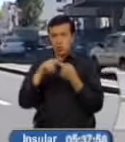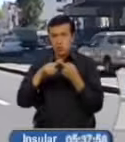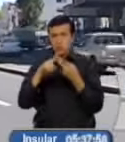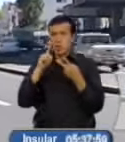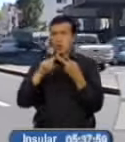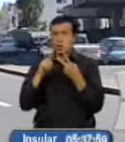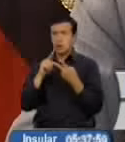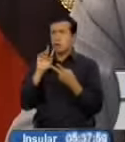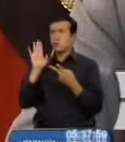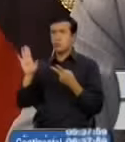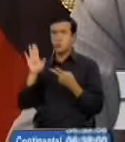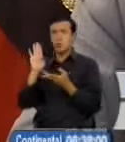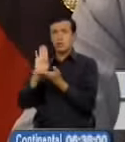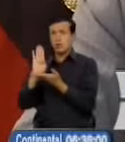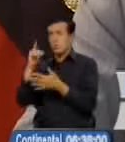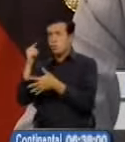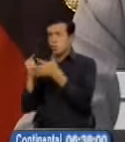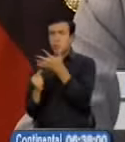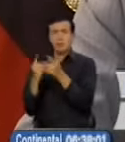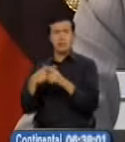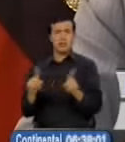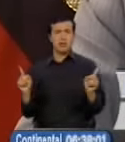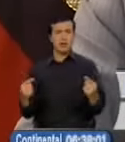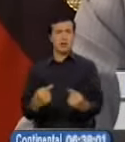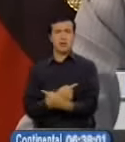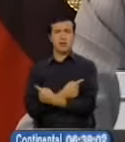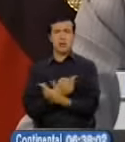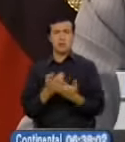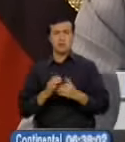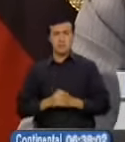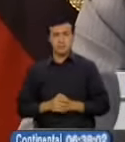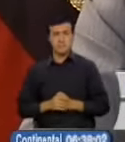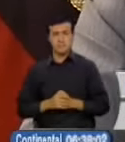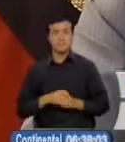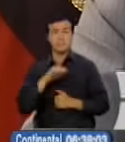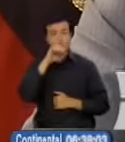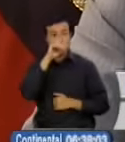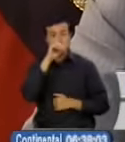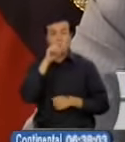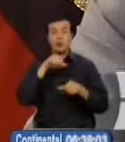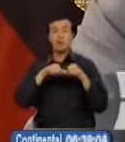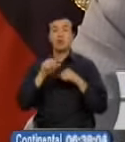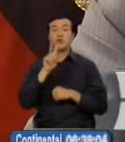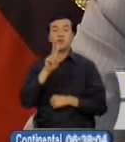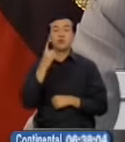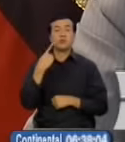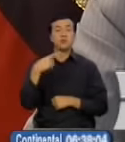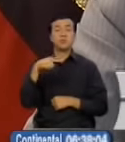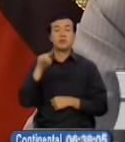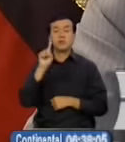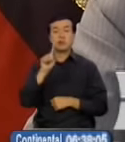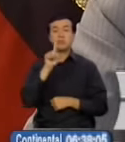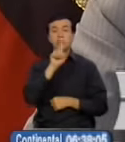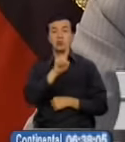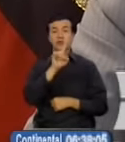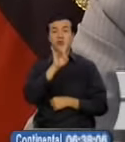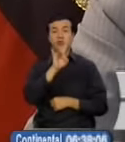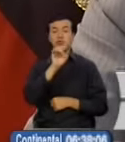reportados a la institución. Generados para el personal docente y administrativo por un valor de